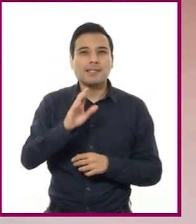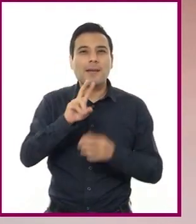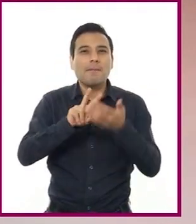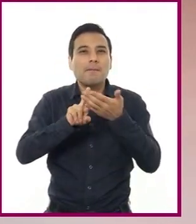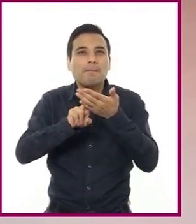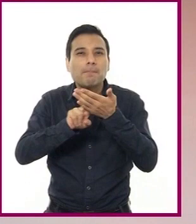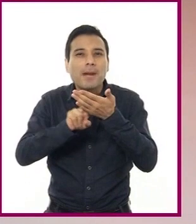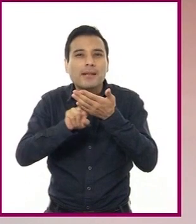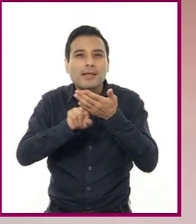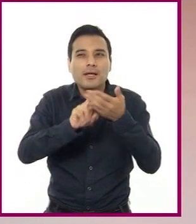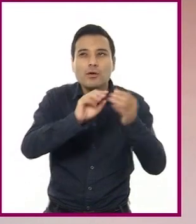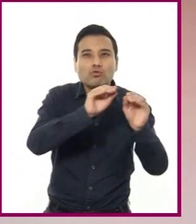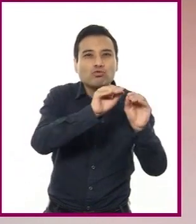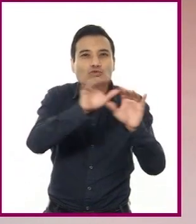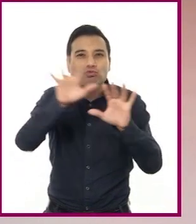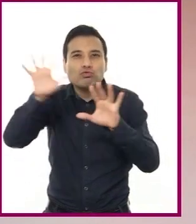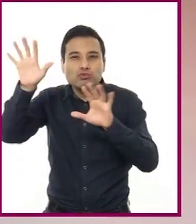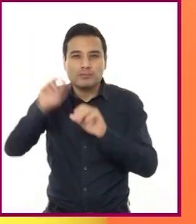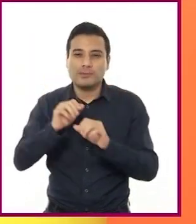es completamente diferente.